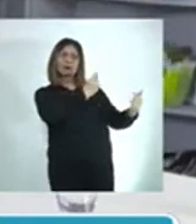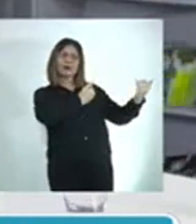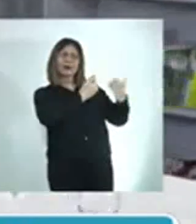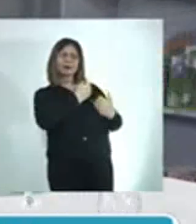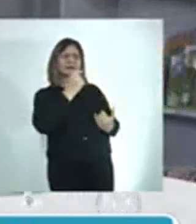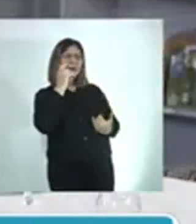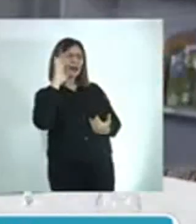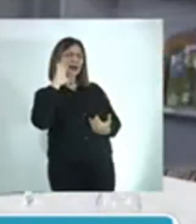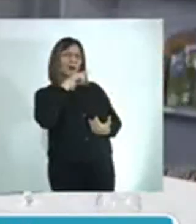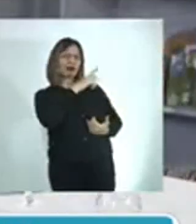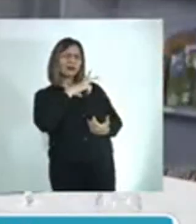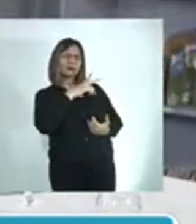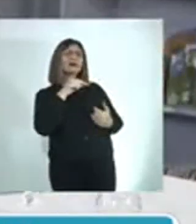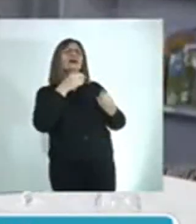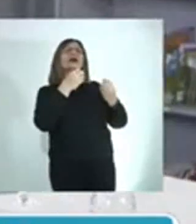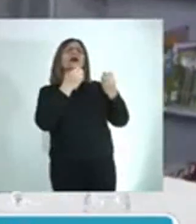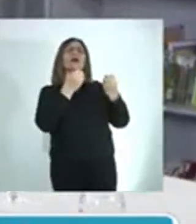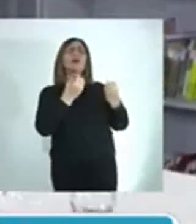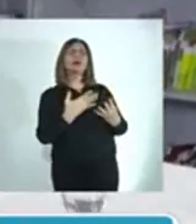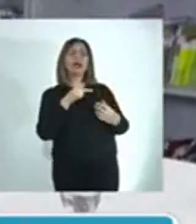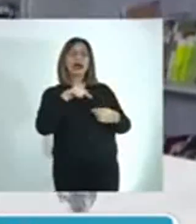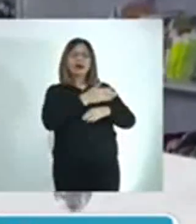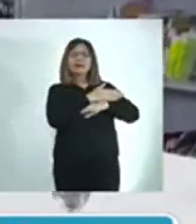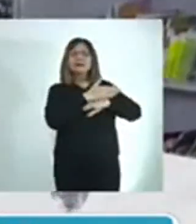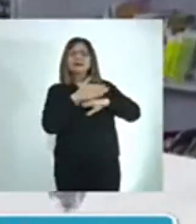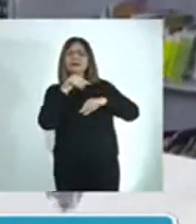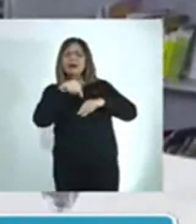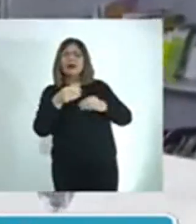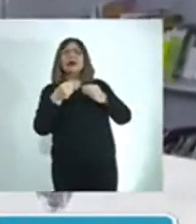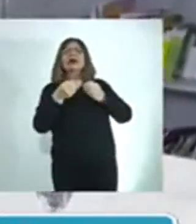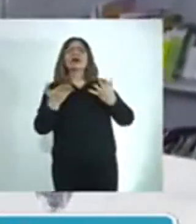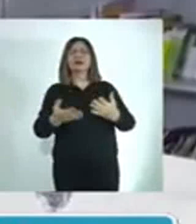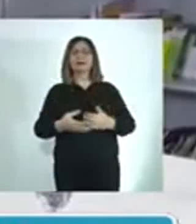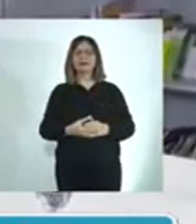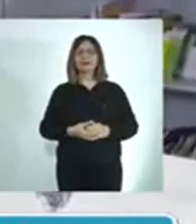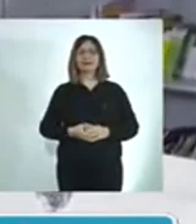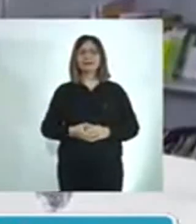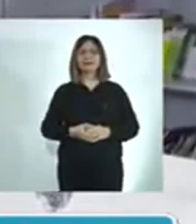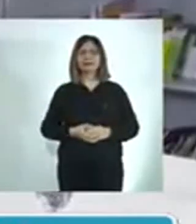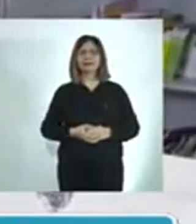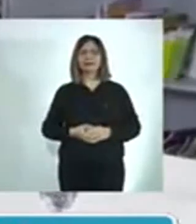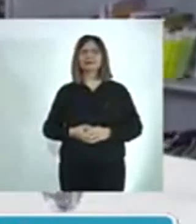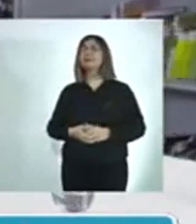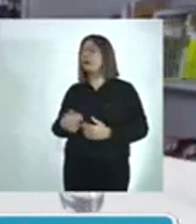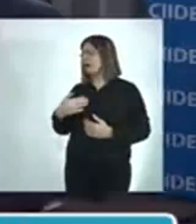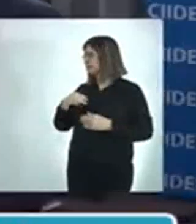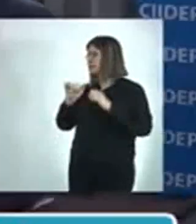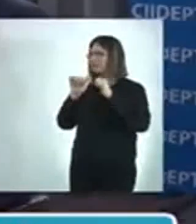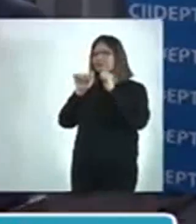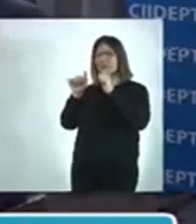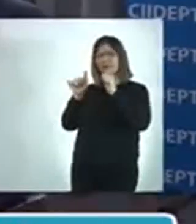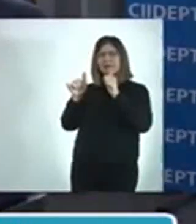escuela en la casa. ¿Cómo ha observado que se ha desarrollado este congreso? Bueno, fantástico.